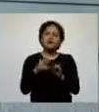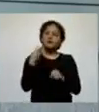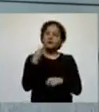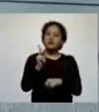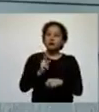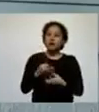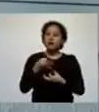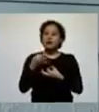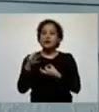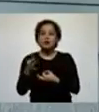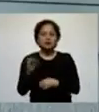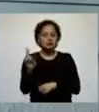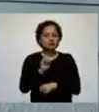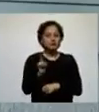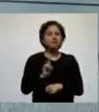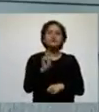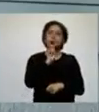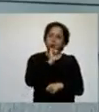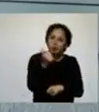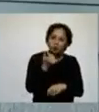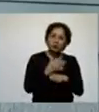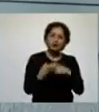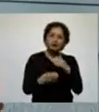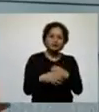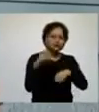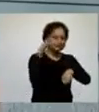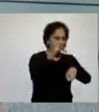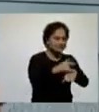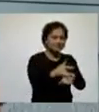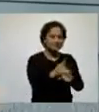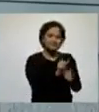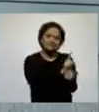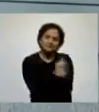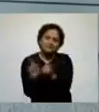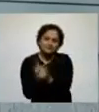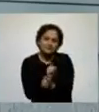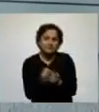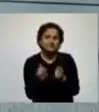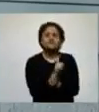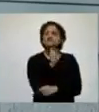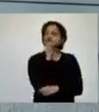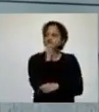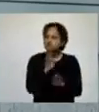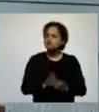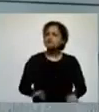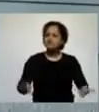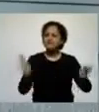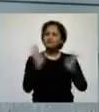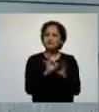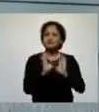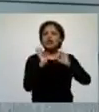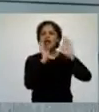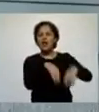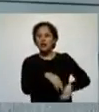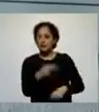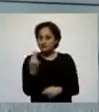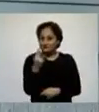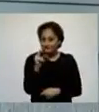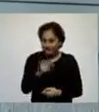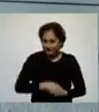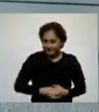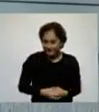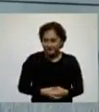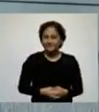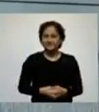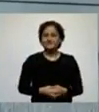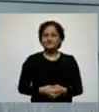está la parte táctil o social y que no podemos dejar rezagada. Los invito